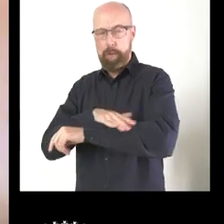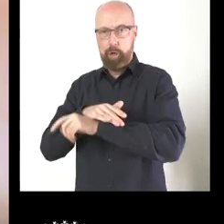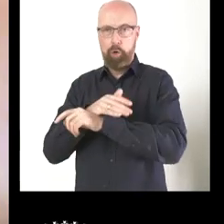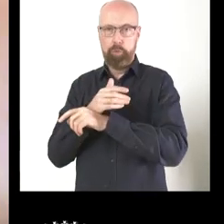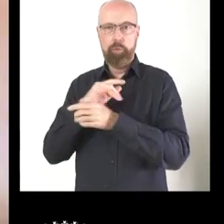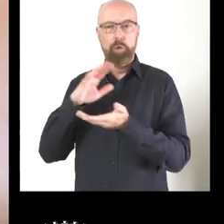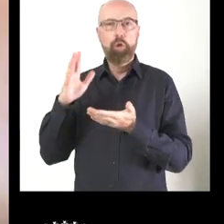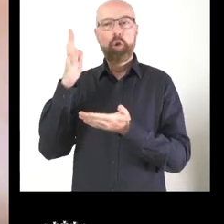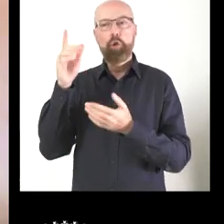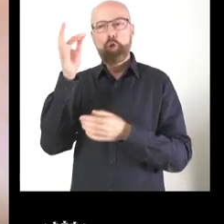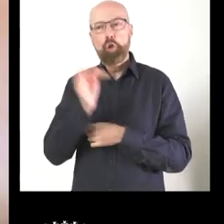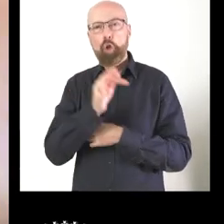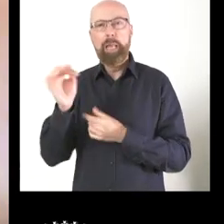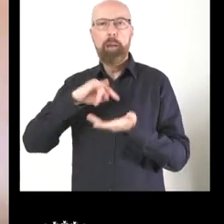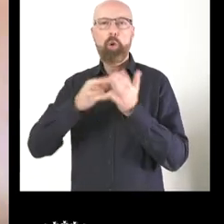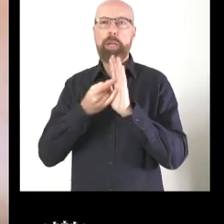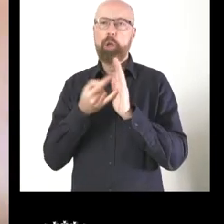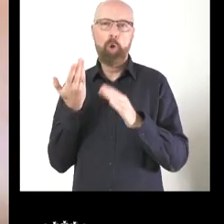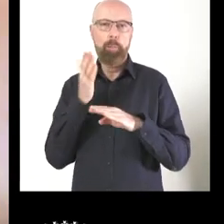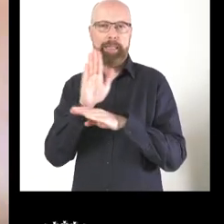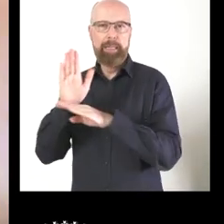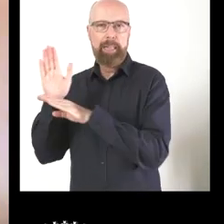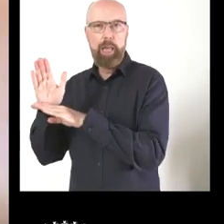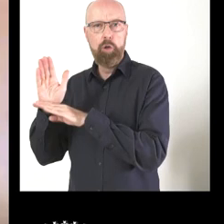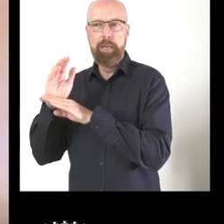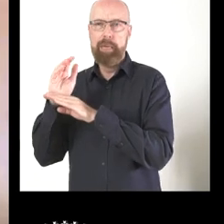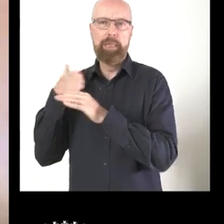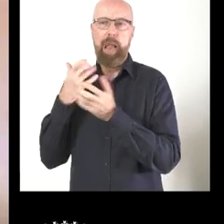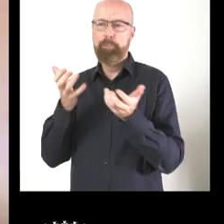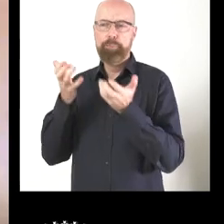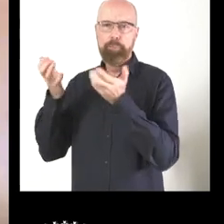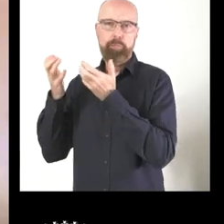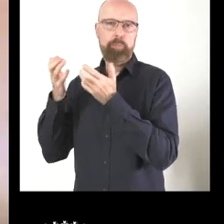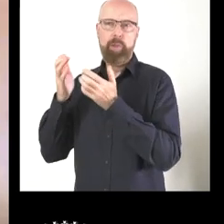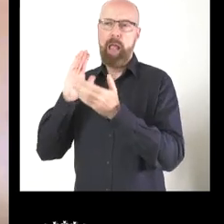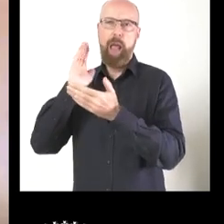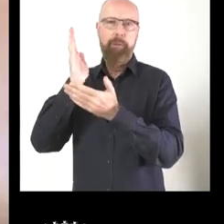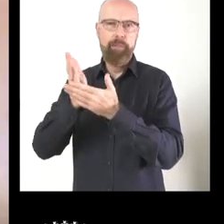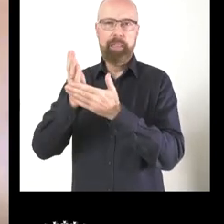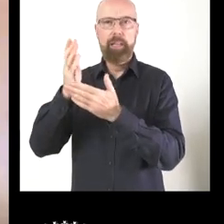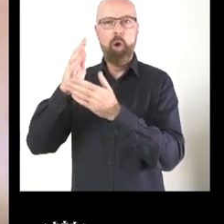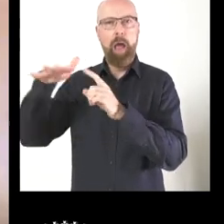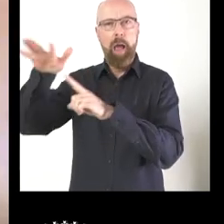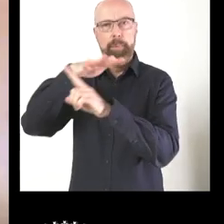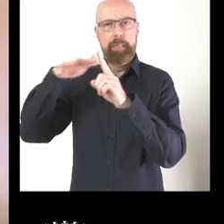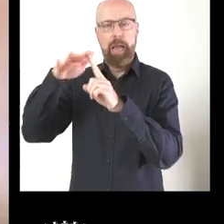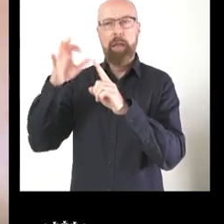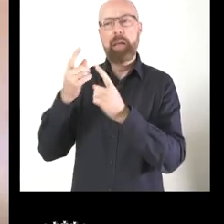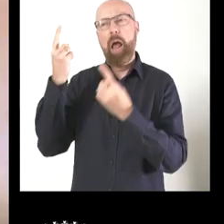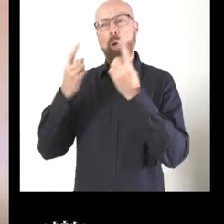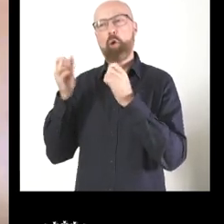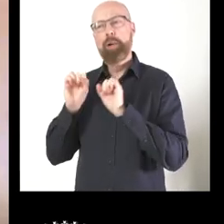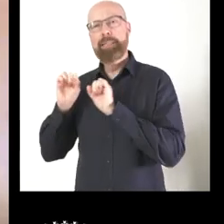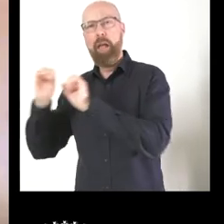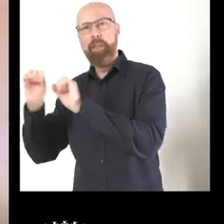de aquellos que han pasado esa evaluación de impacto ambiental de manera favorable los que han sido rechazados los motivos por los cuales se ha rechazado